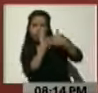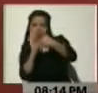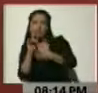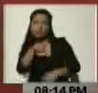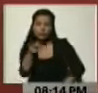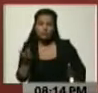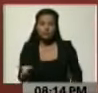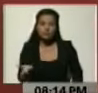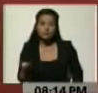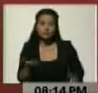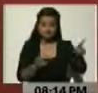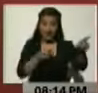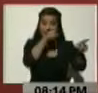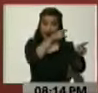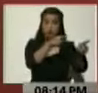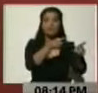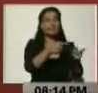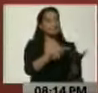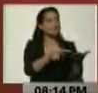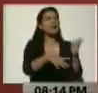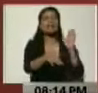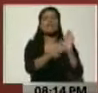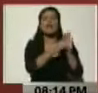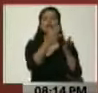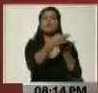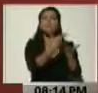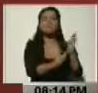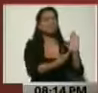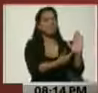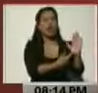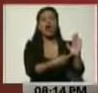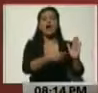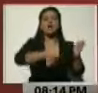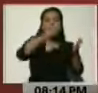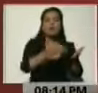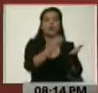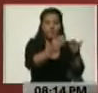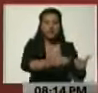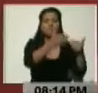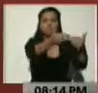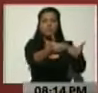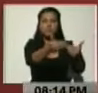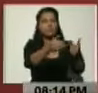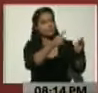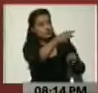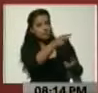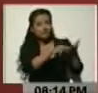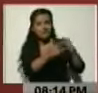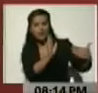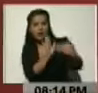La ratificación del decreto no es un ataque directo a nuestro pueblo, a nuestra revolución.